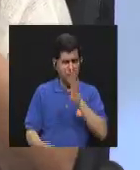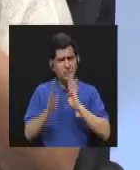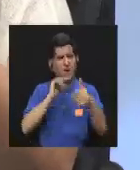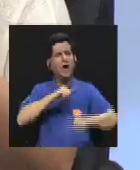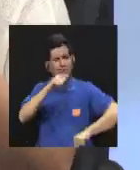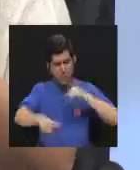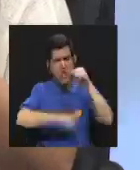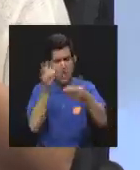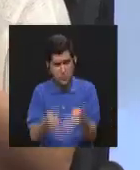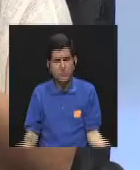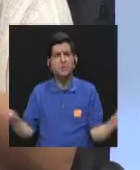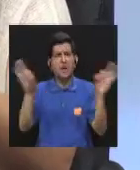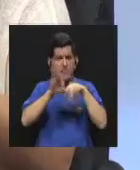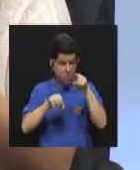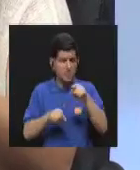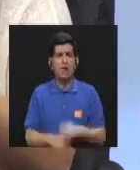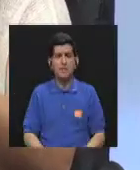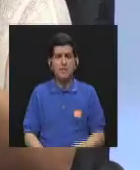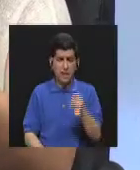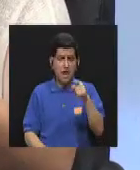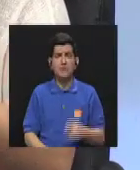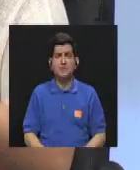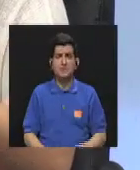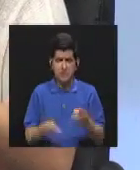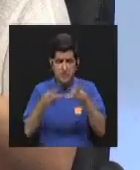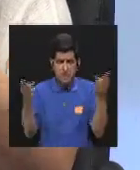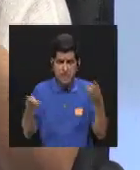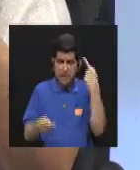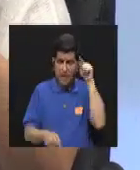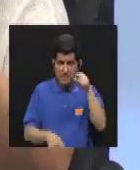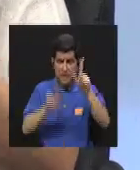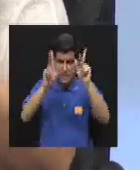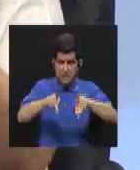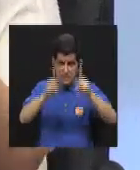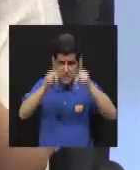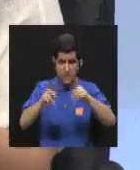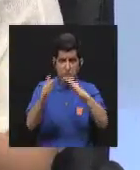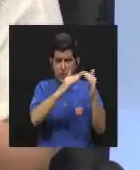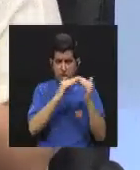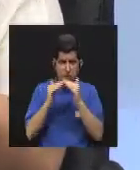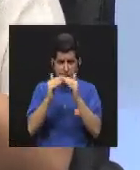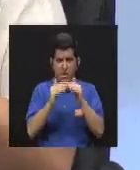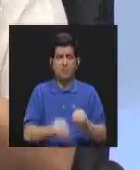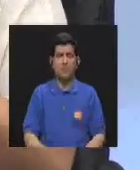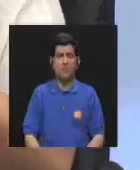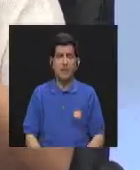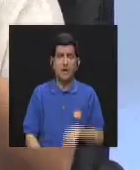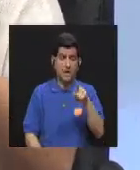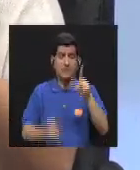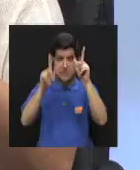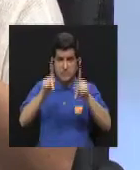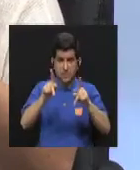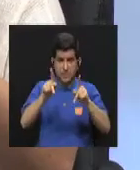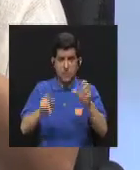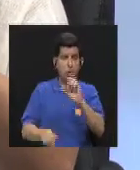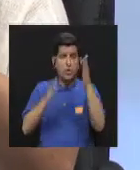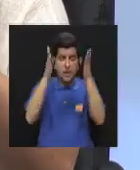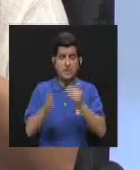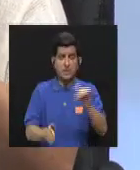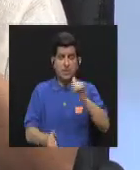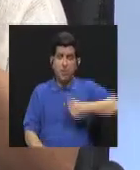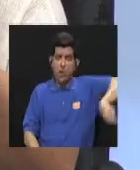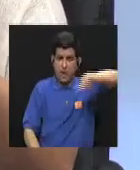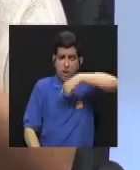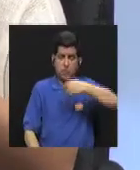y de lo importante que es, claro, por ejemplo, este material para ese público. En este caso, para esta comunidad, para estos costarricenses, que, al igual que